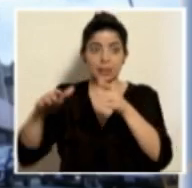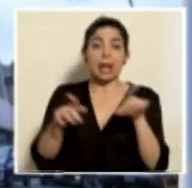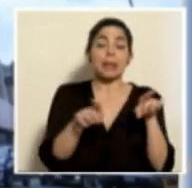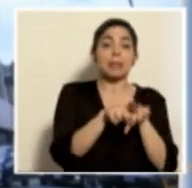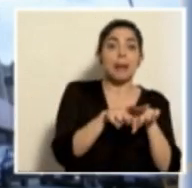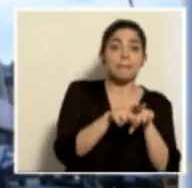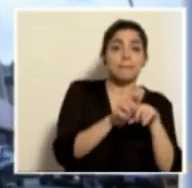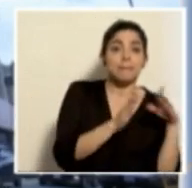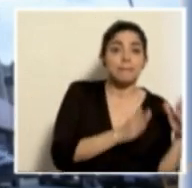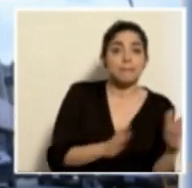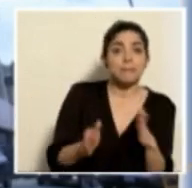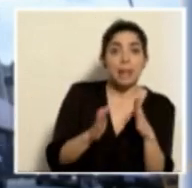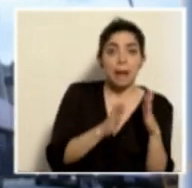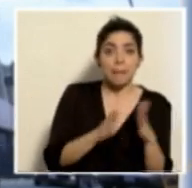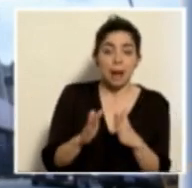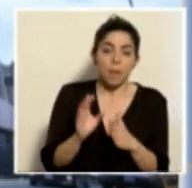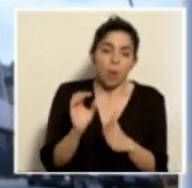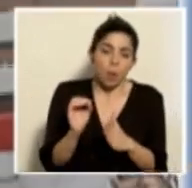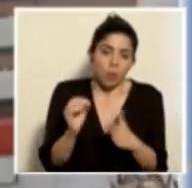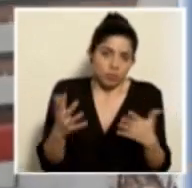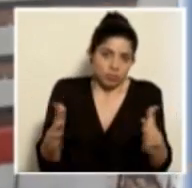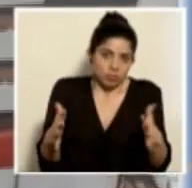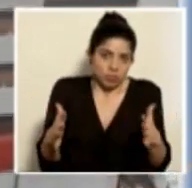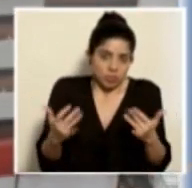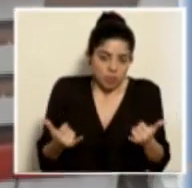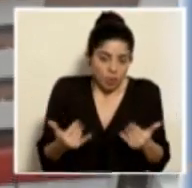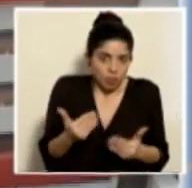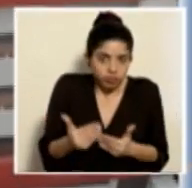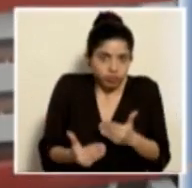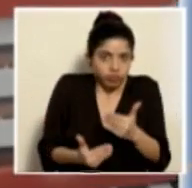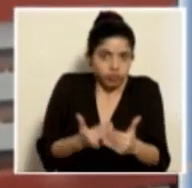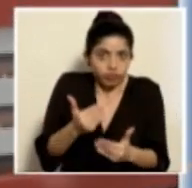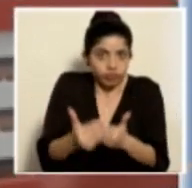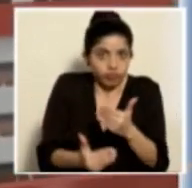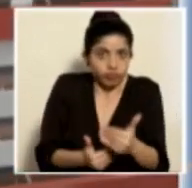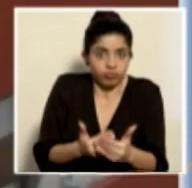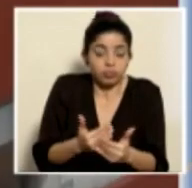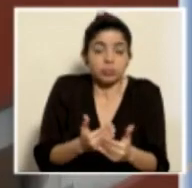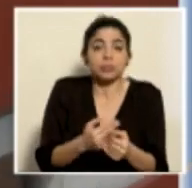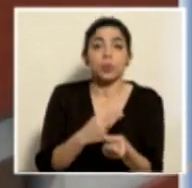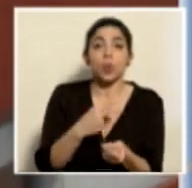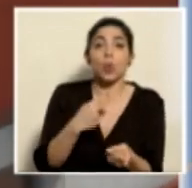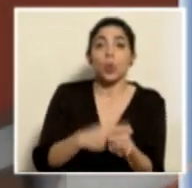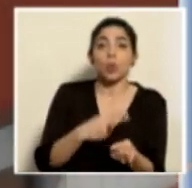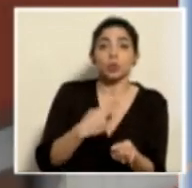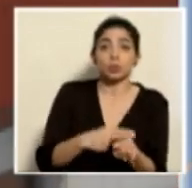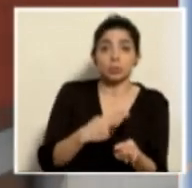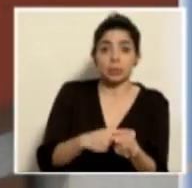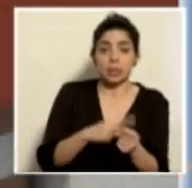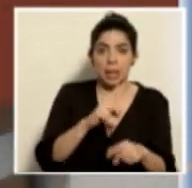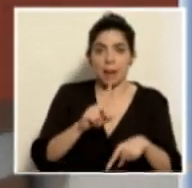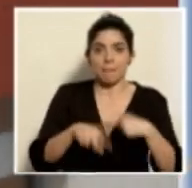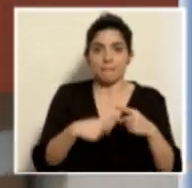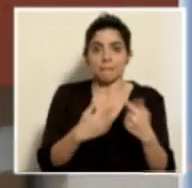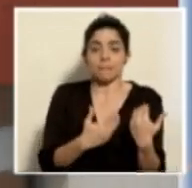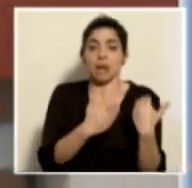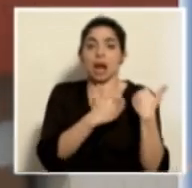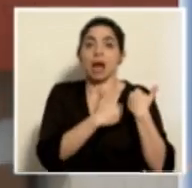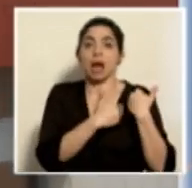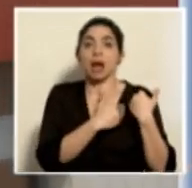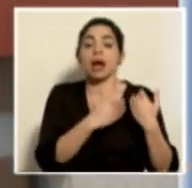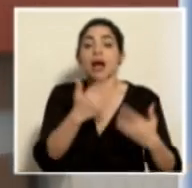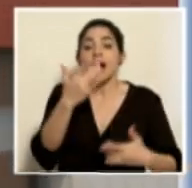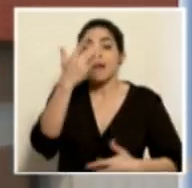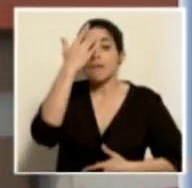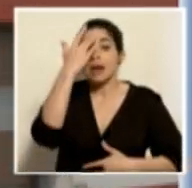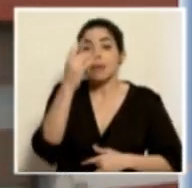prever, o ya está en marcha, que van a haber hospitales que solo atienden patologías no